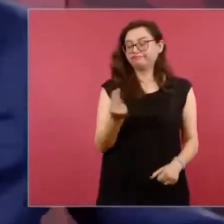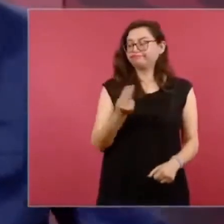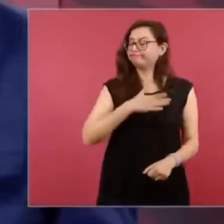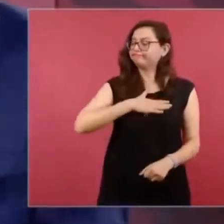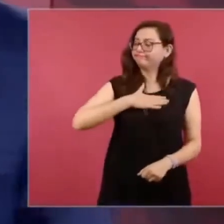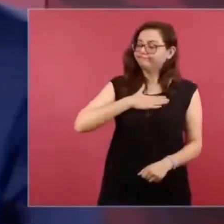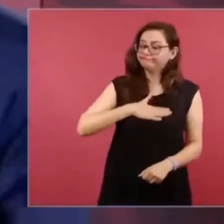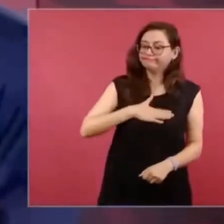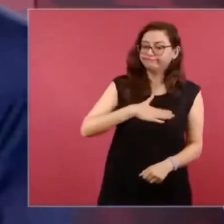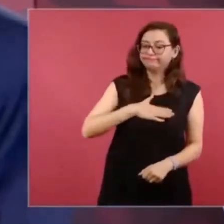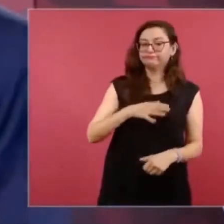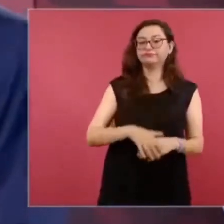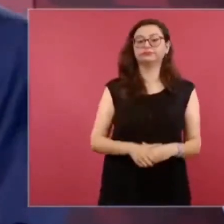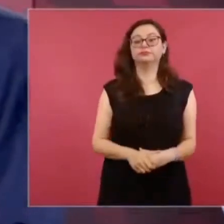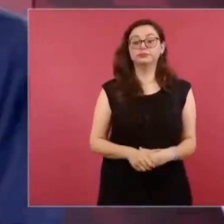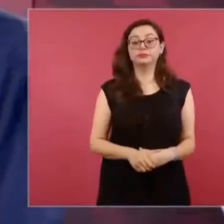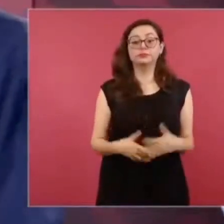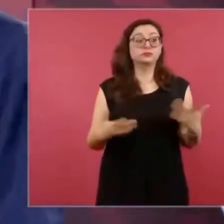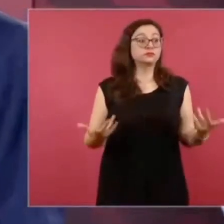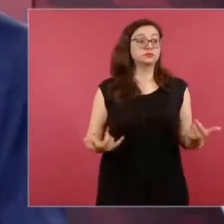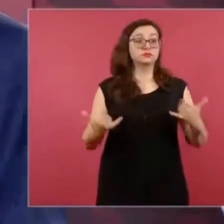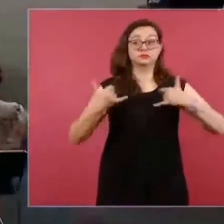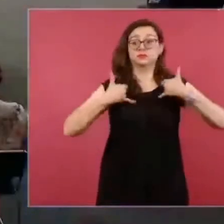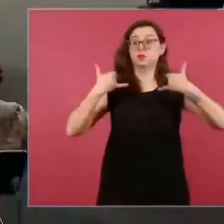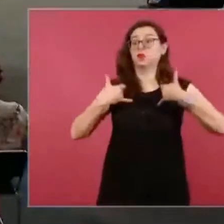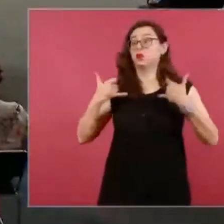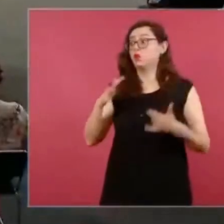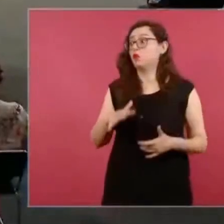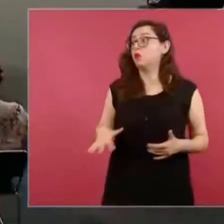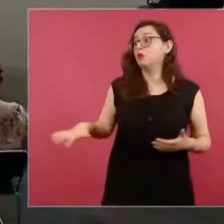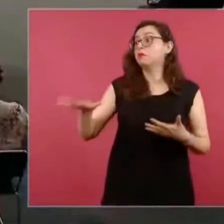atendía a la mayoría de los mexicanos